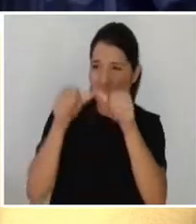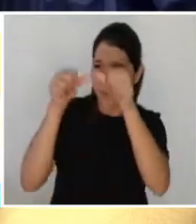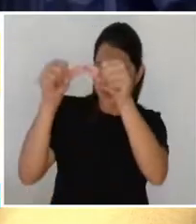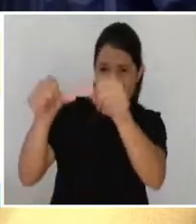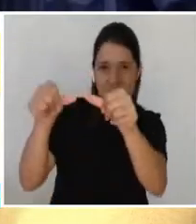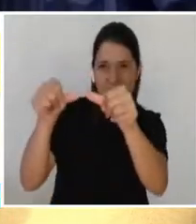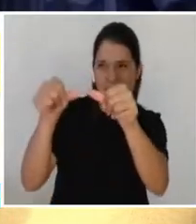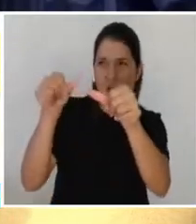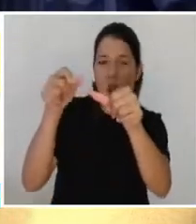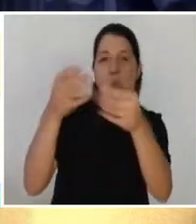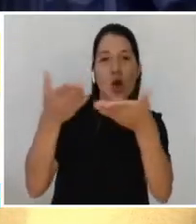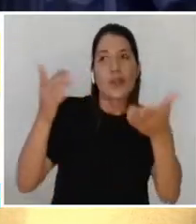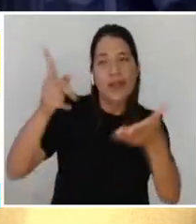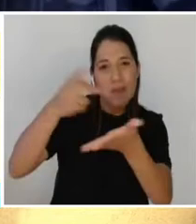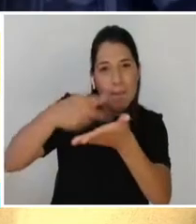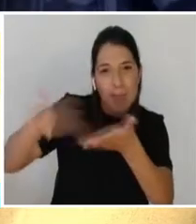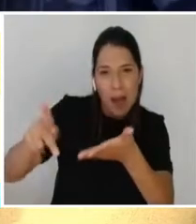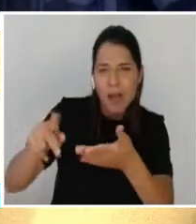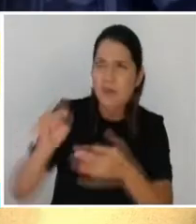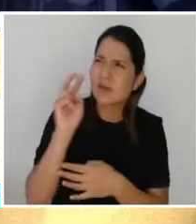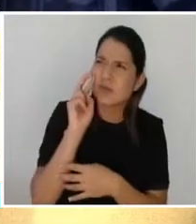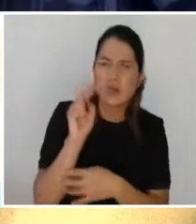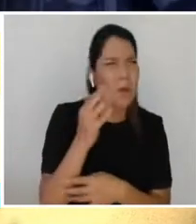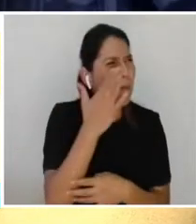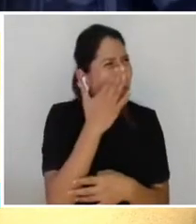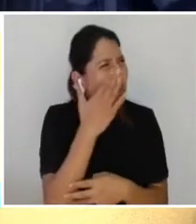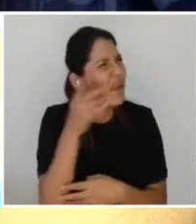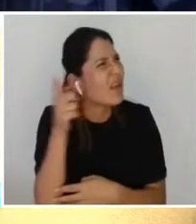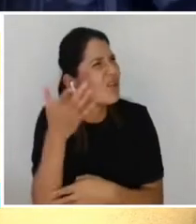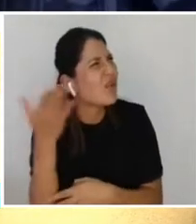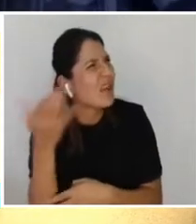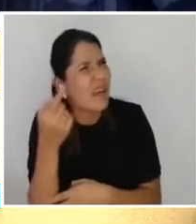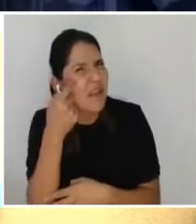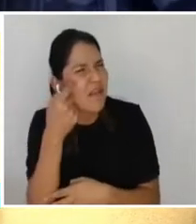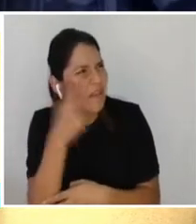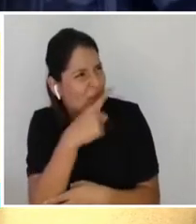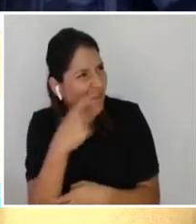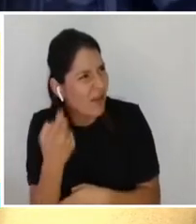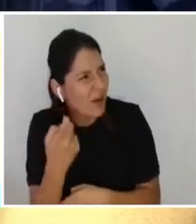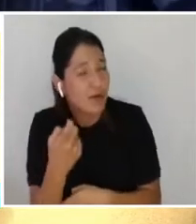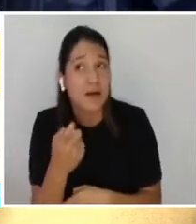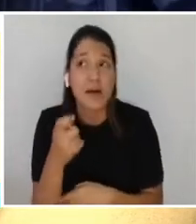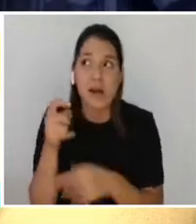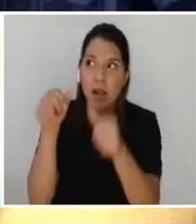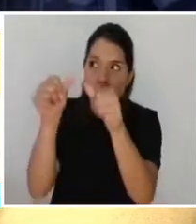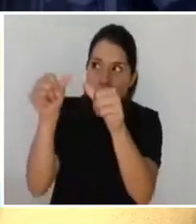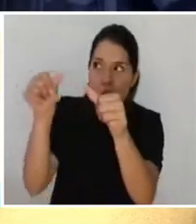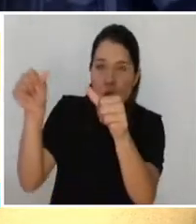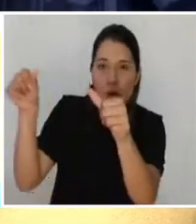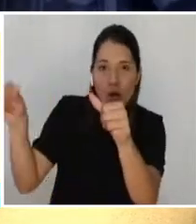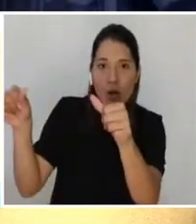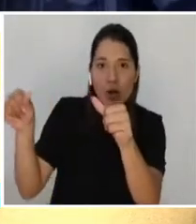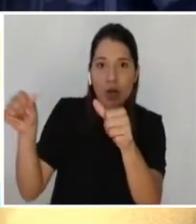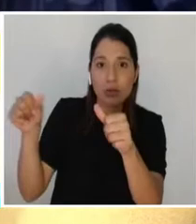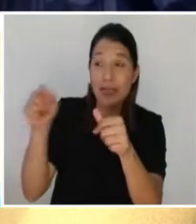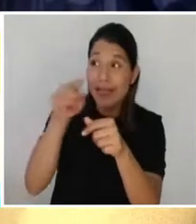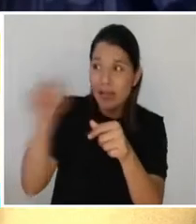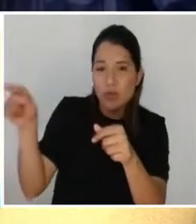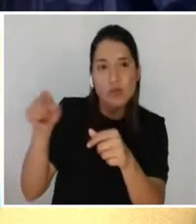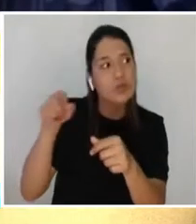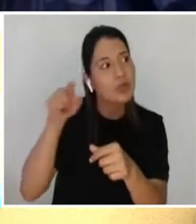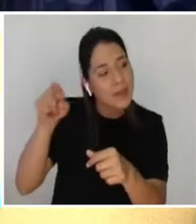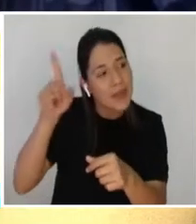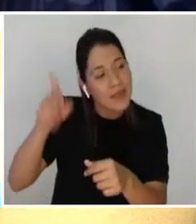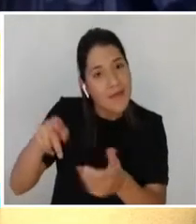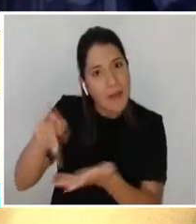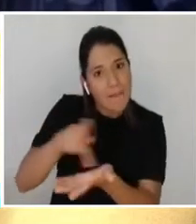un día yo llegué y le dije, mami, ¿qué son ese montón de facturas? Se ven súper feo. Y mami me dijo, esas son todas las facturas de lo que usted me debe. O sea, esto no está de gratis,